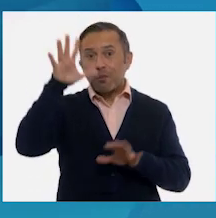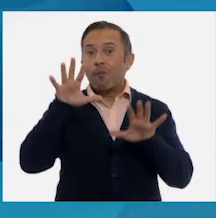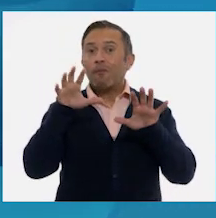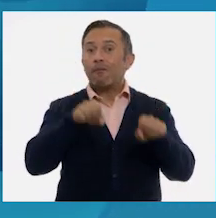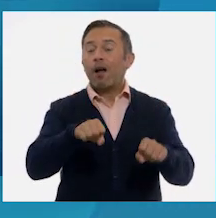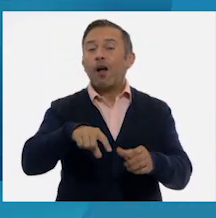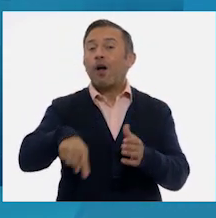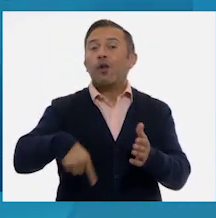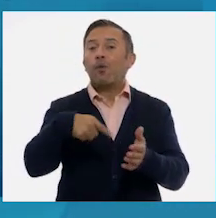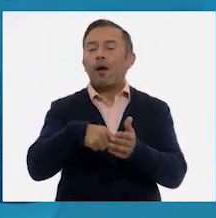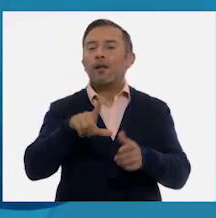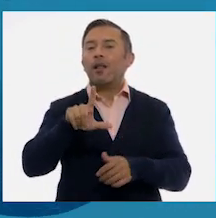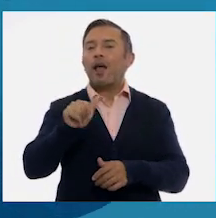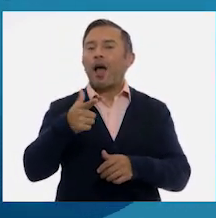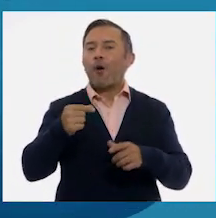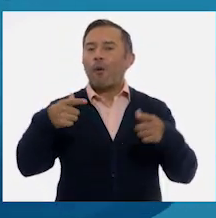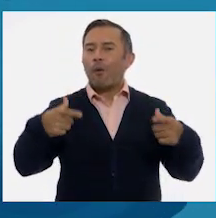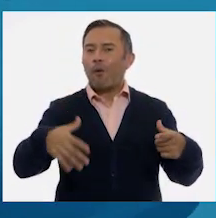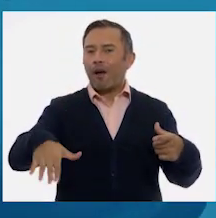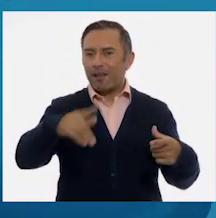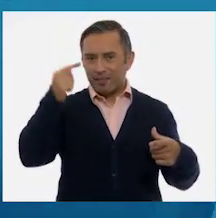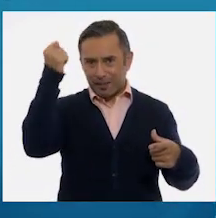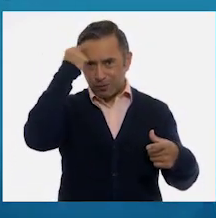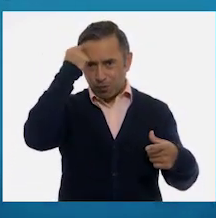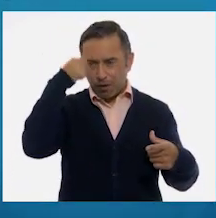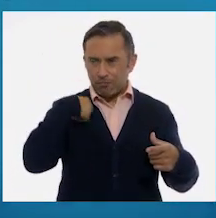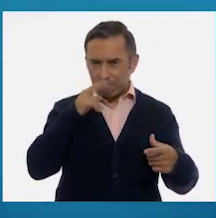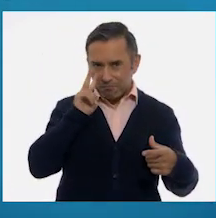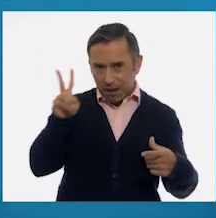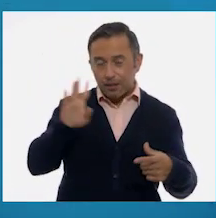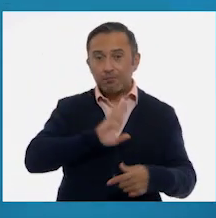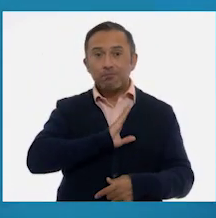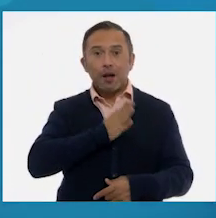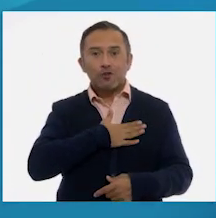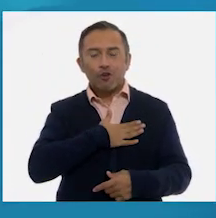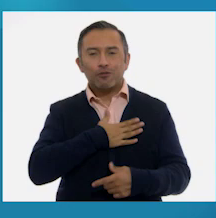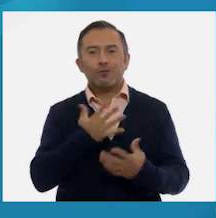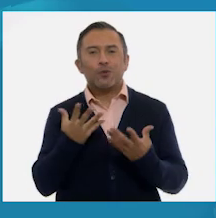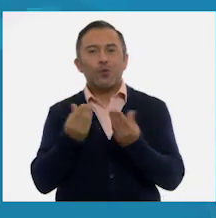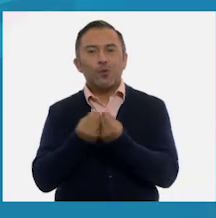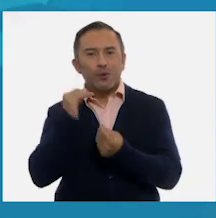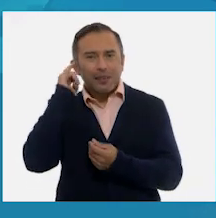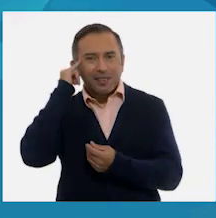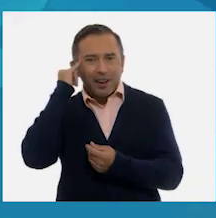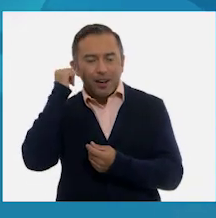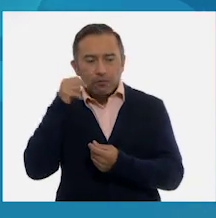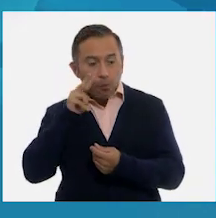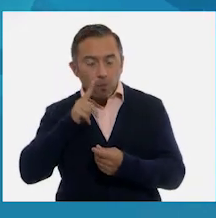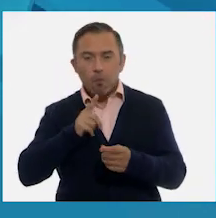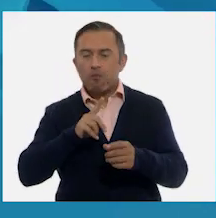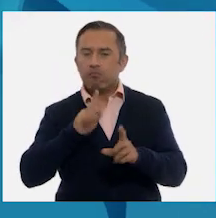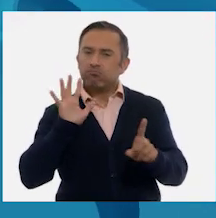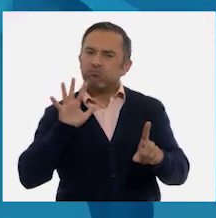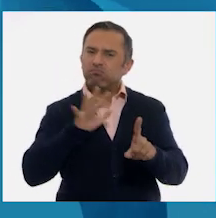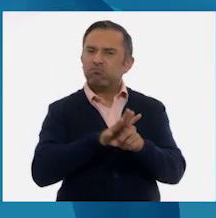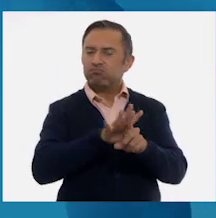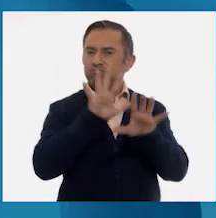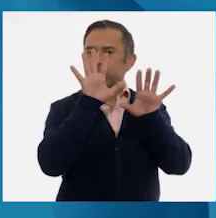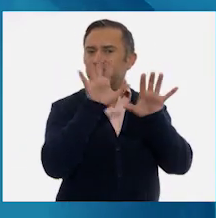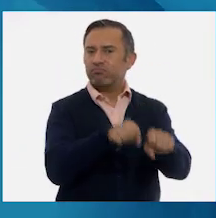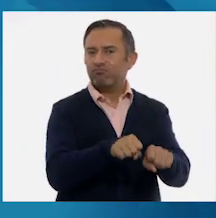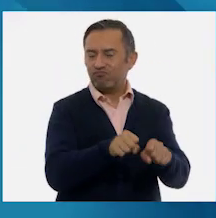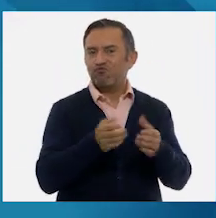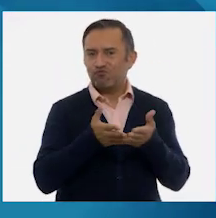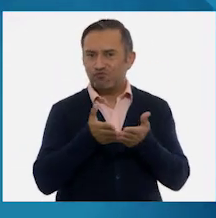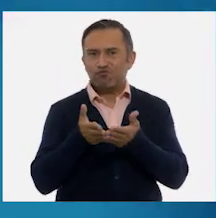pueden observar a los soldados españoles con algunos indígenas. Bueno, hay algo importante que tenemos que decir. Aunque los españoles